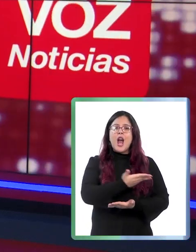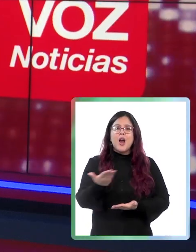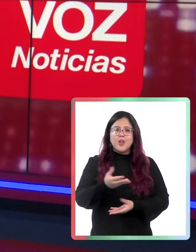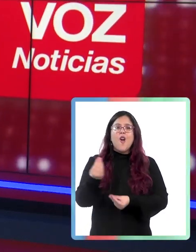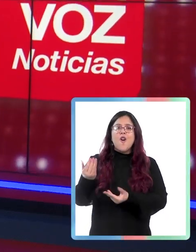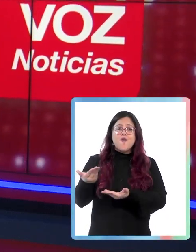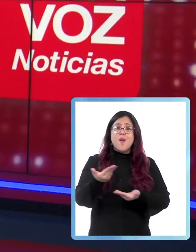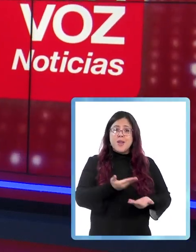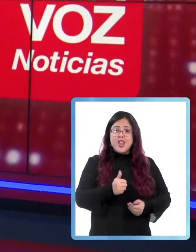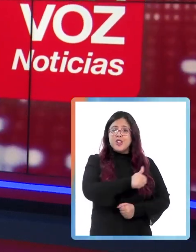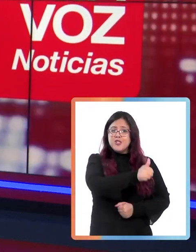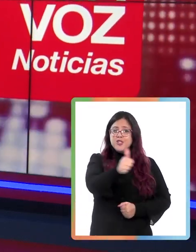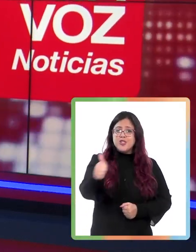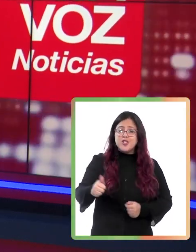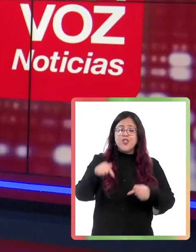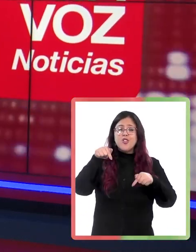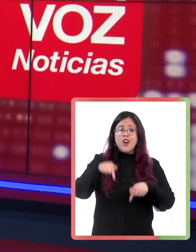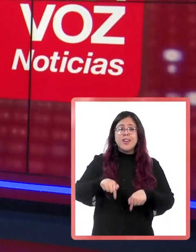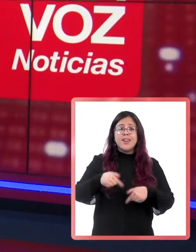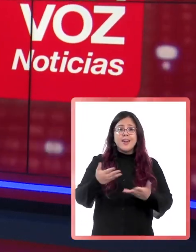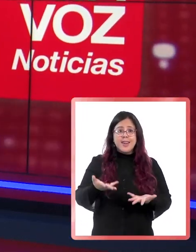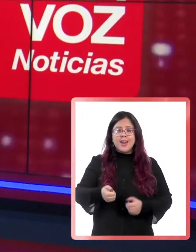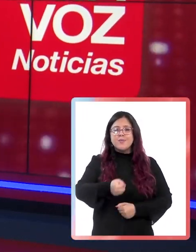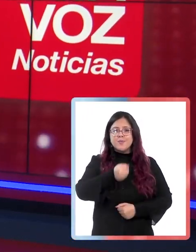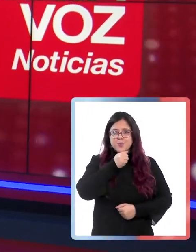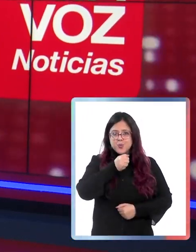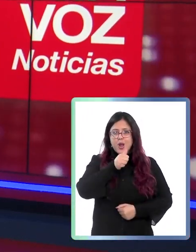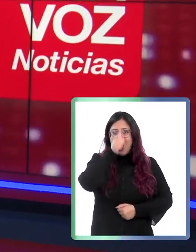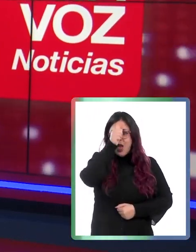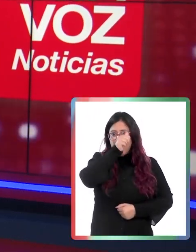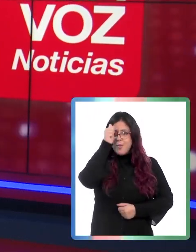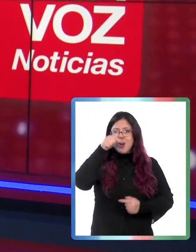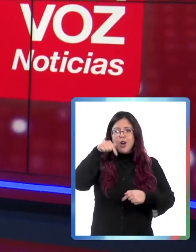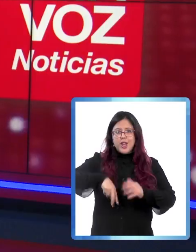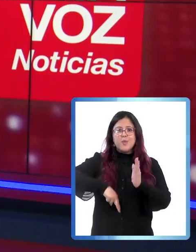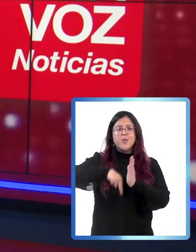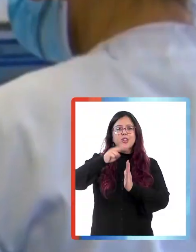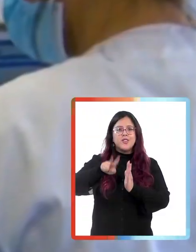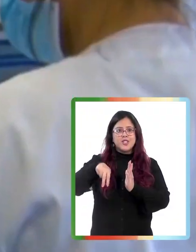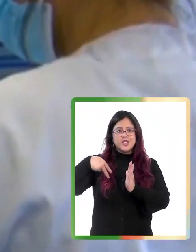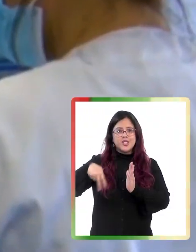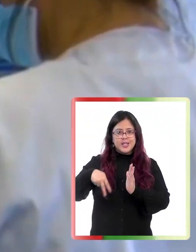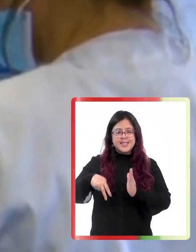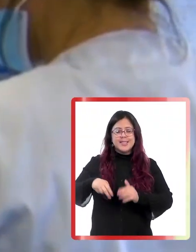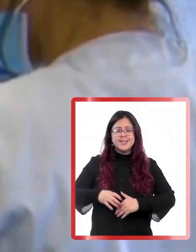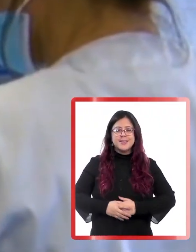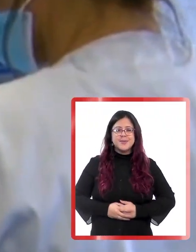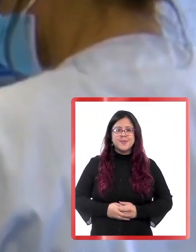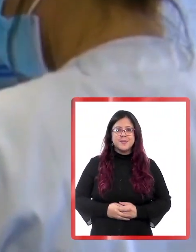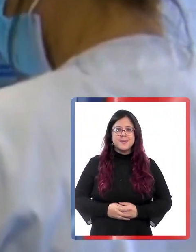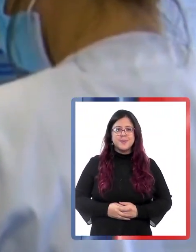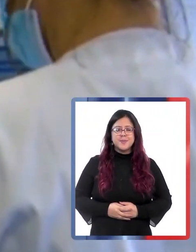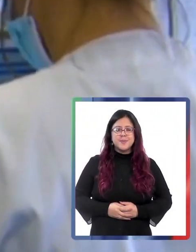¿Cómo están ustedes? Sean muy bienvenidos y bienvenidas a una nueva edición de la entrevista del domingo aquí en Portavoz Noticias.